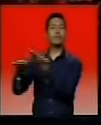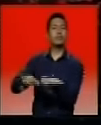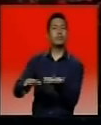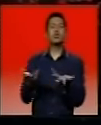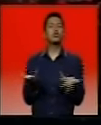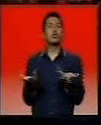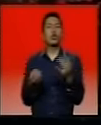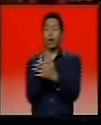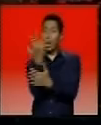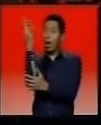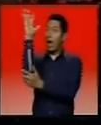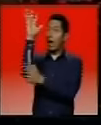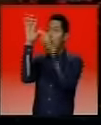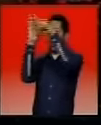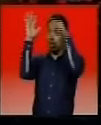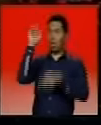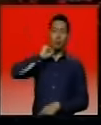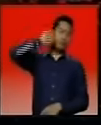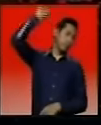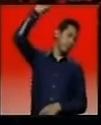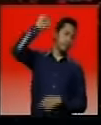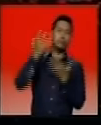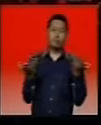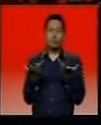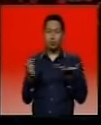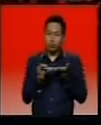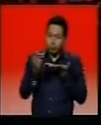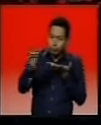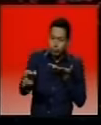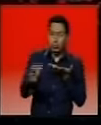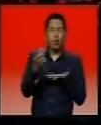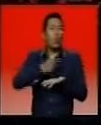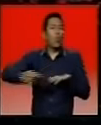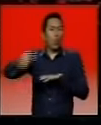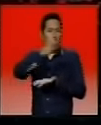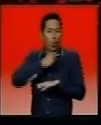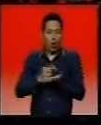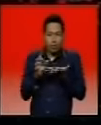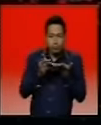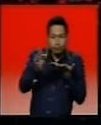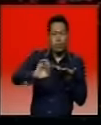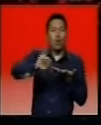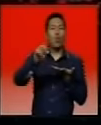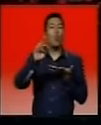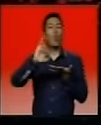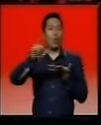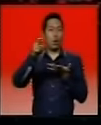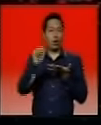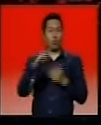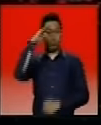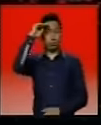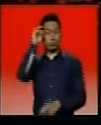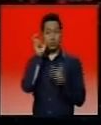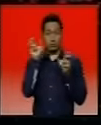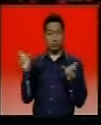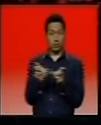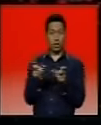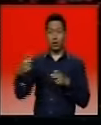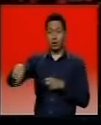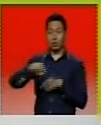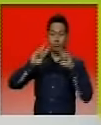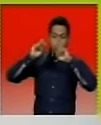árbol en la hacienda La Corbata, ubicada a las afueras del cantón guayacense. Policía y fiscalía investigan las causas de la muerte.